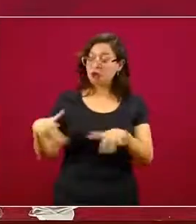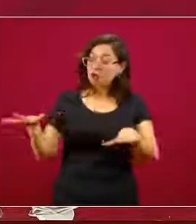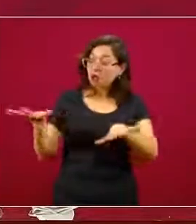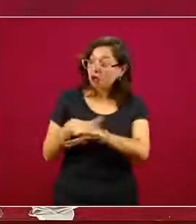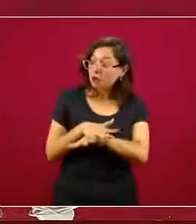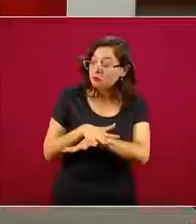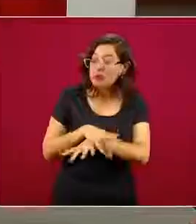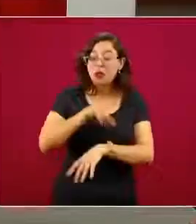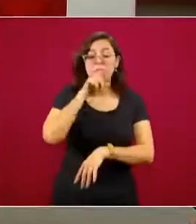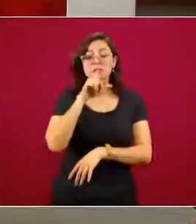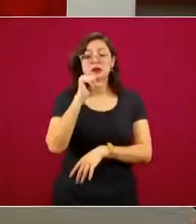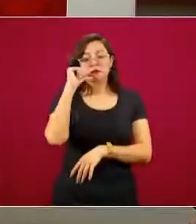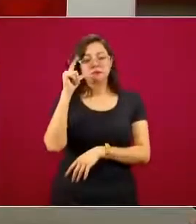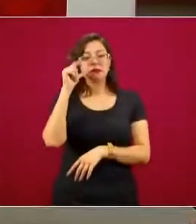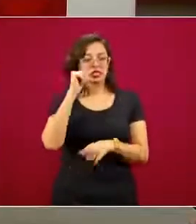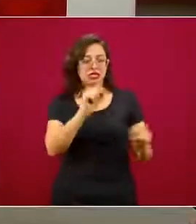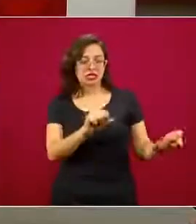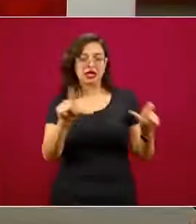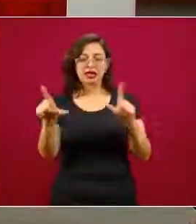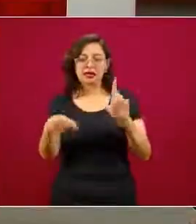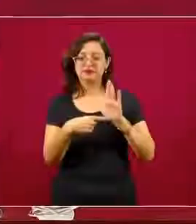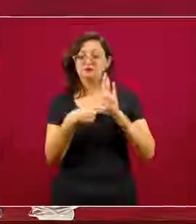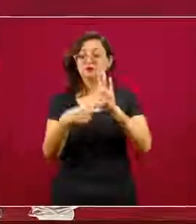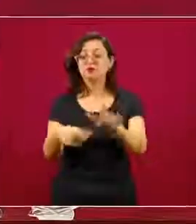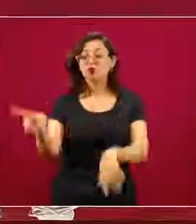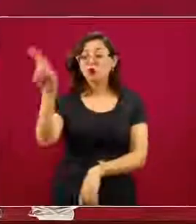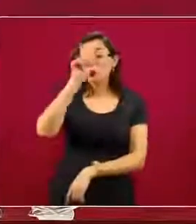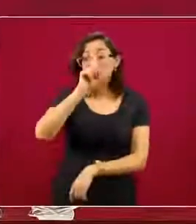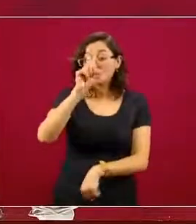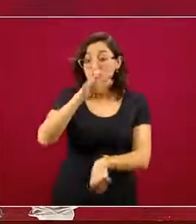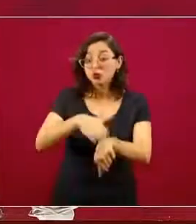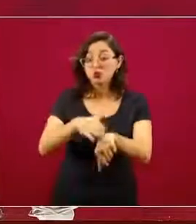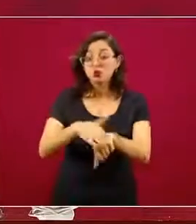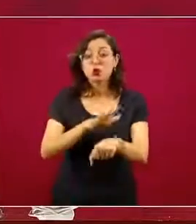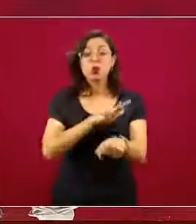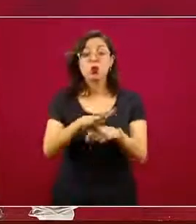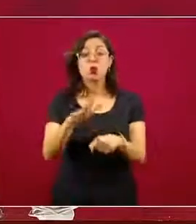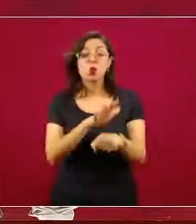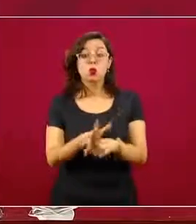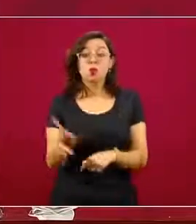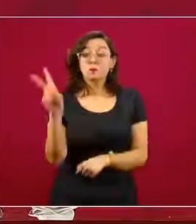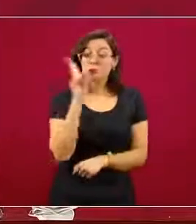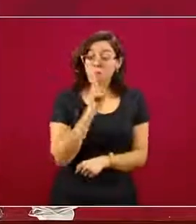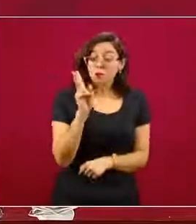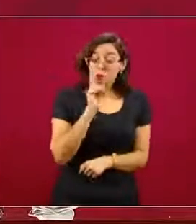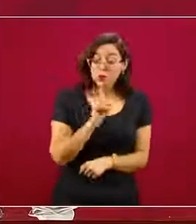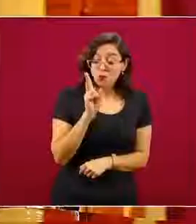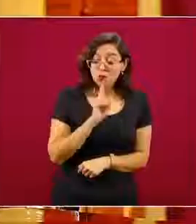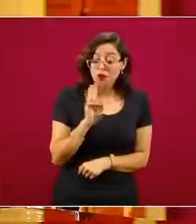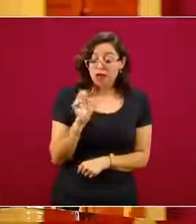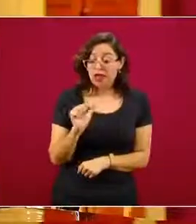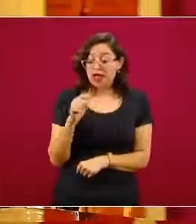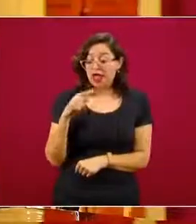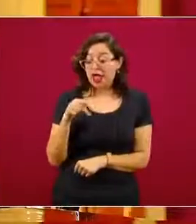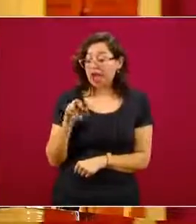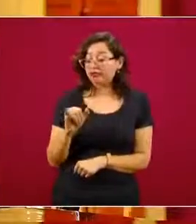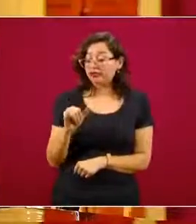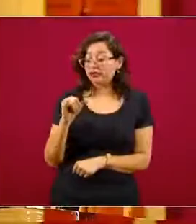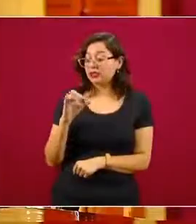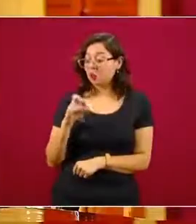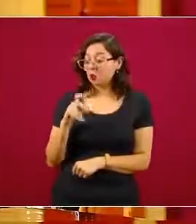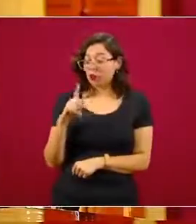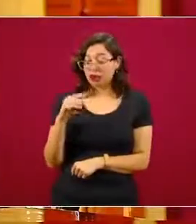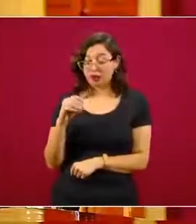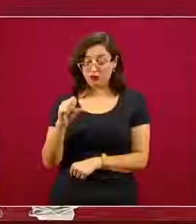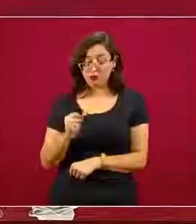mañana la vamos a proyectar, y la recomendación es: no se usen las pruebas de anticuerpos como un mecanismo de